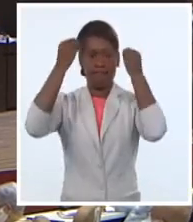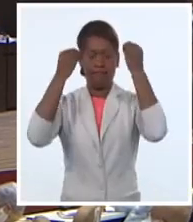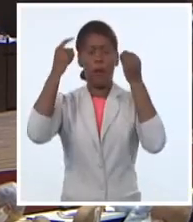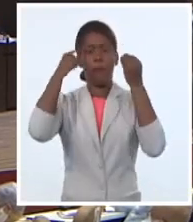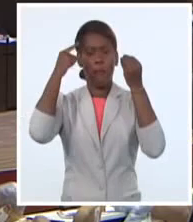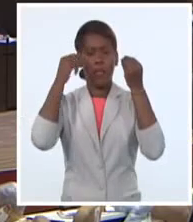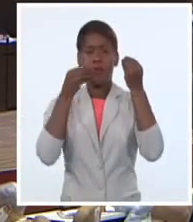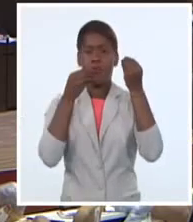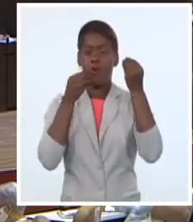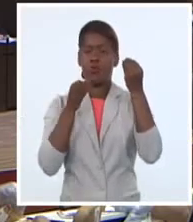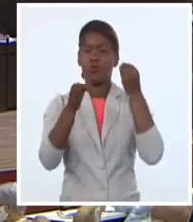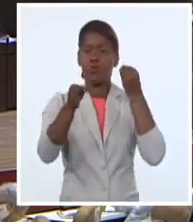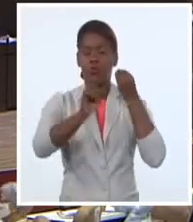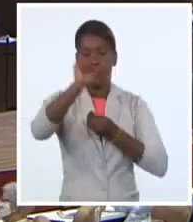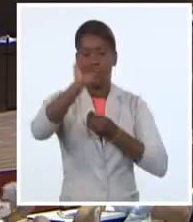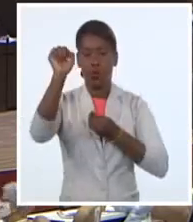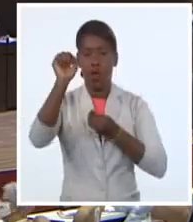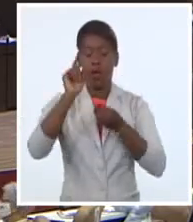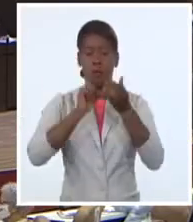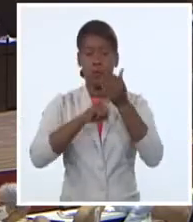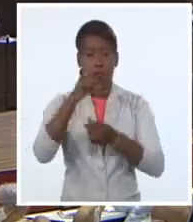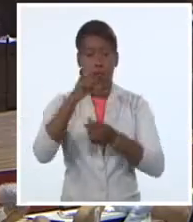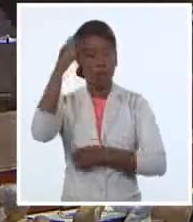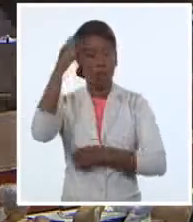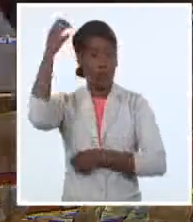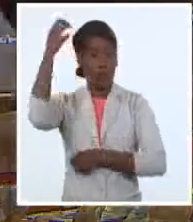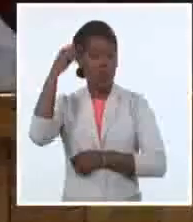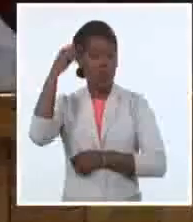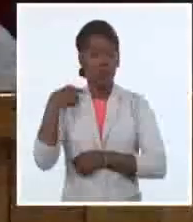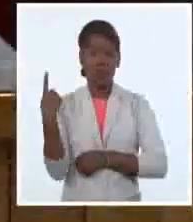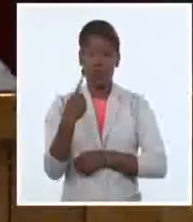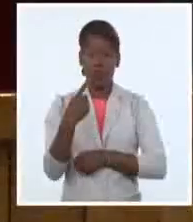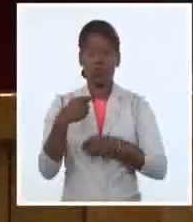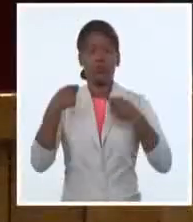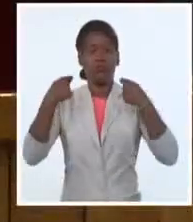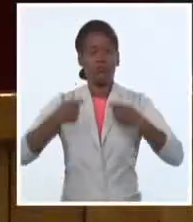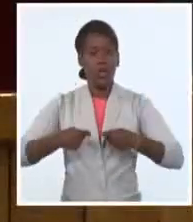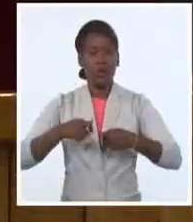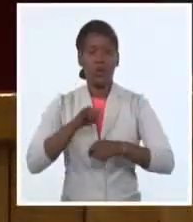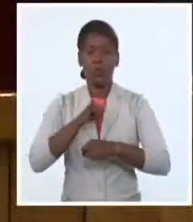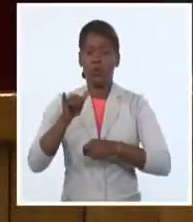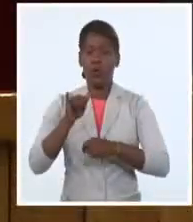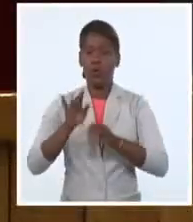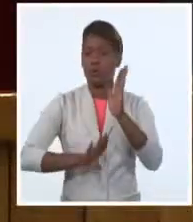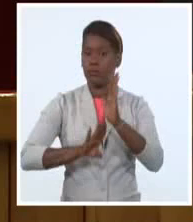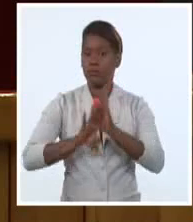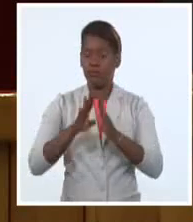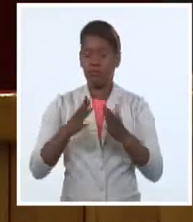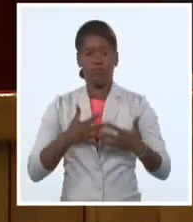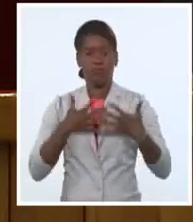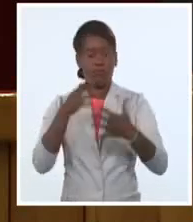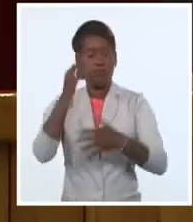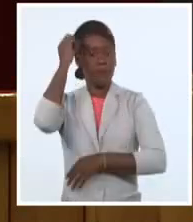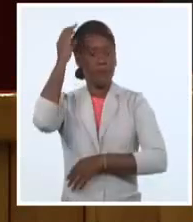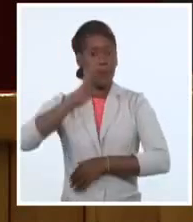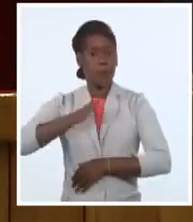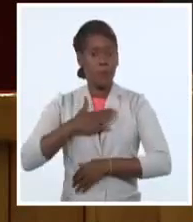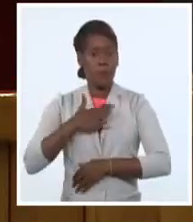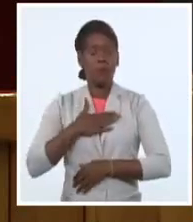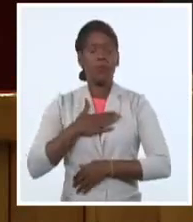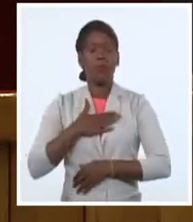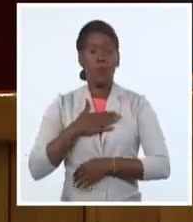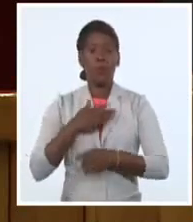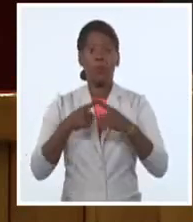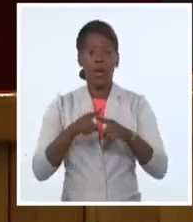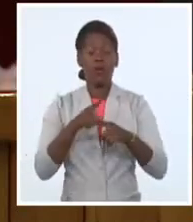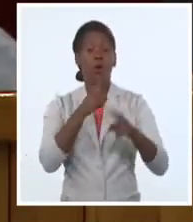popular. El poder popular con mayúscula, genuino, innovador y por esa misma razón cuestionado y